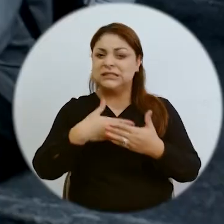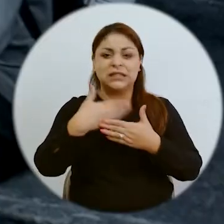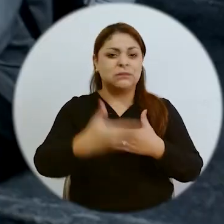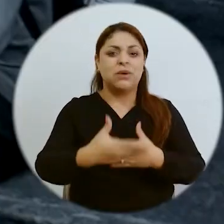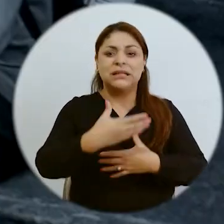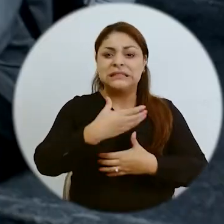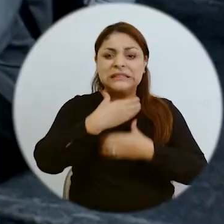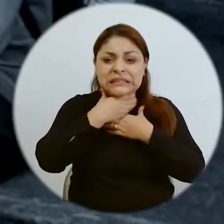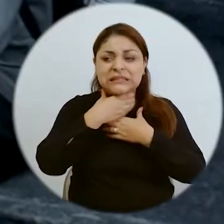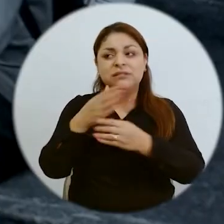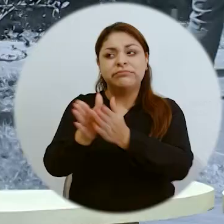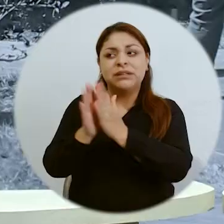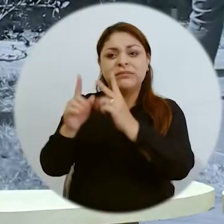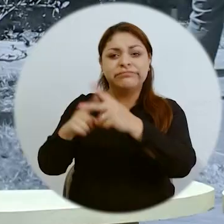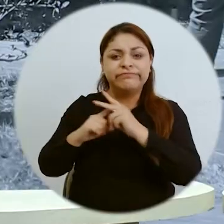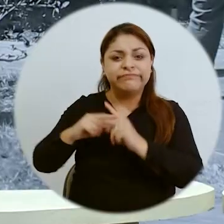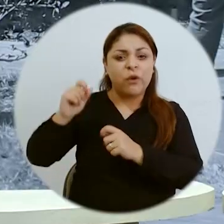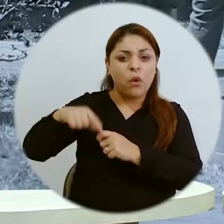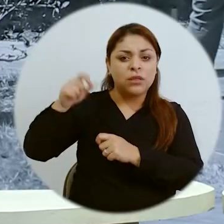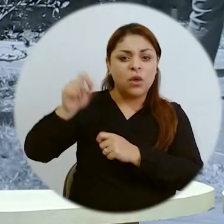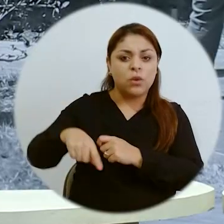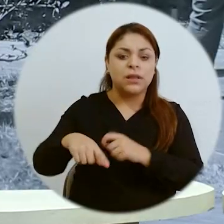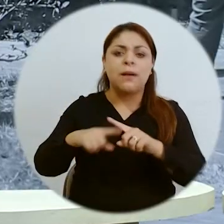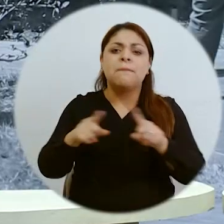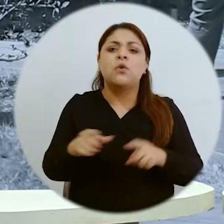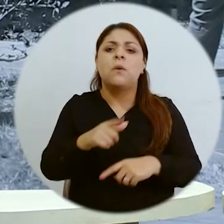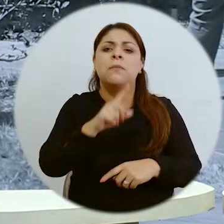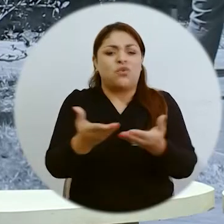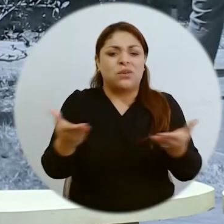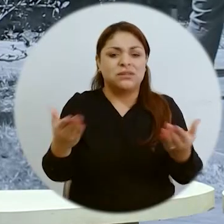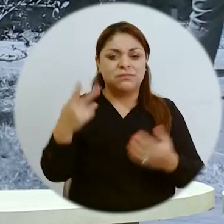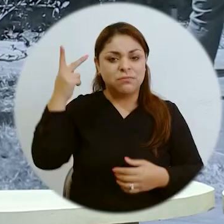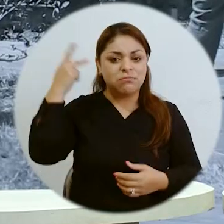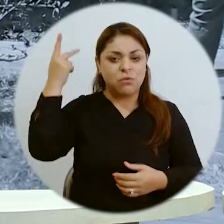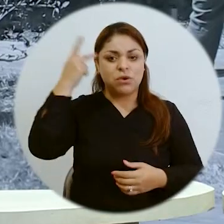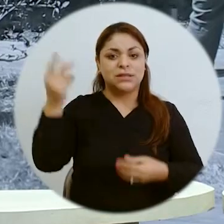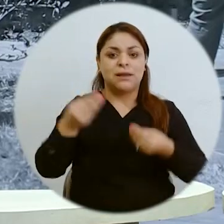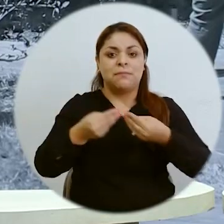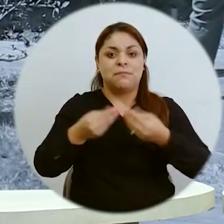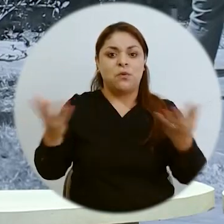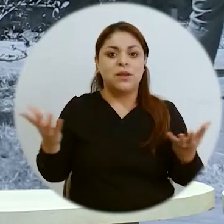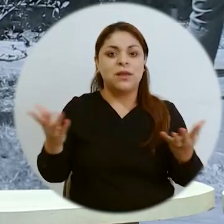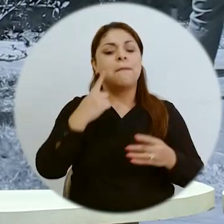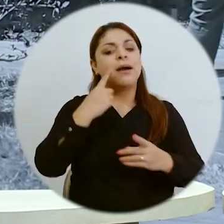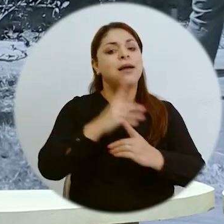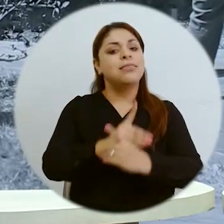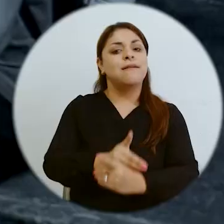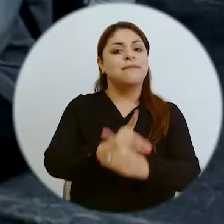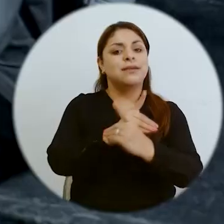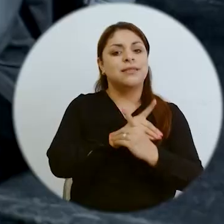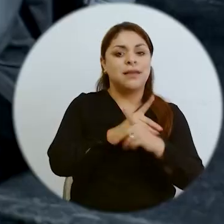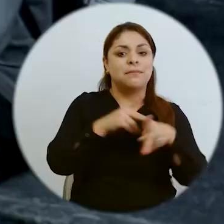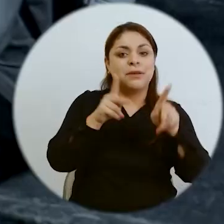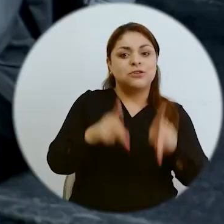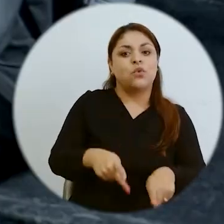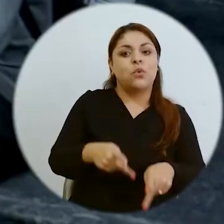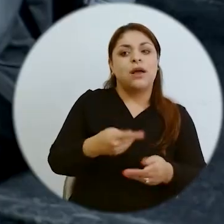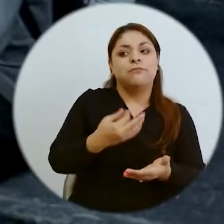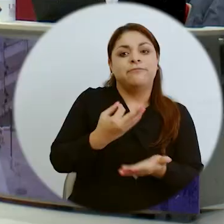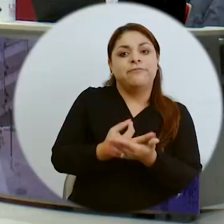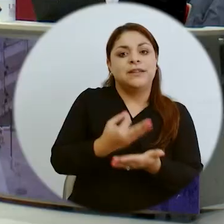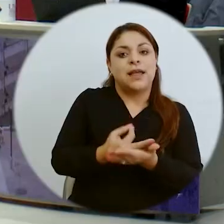veces hay 2 fiadores que igualmente están manchados. Entonces, lo que pasa es que toda esa gente que quedó manchada ya no es objeto